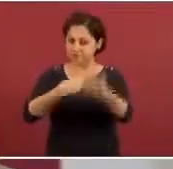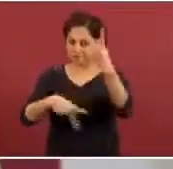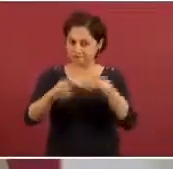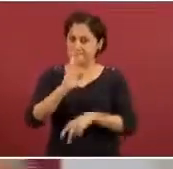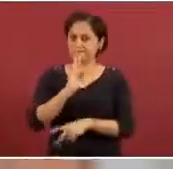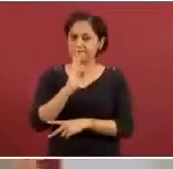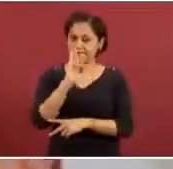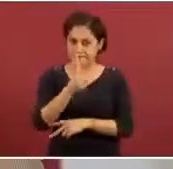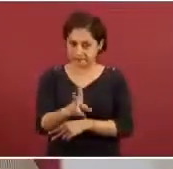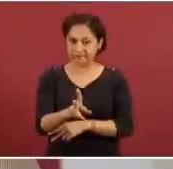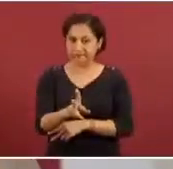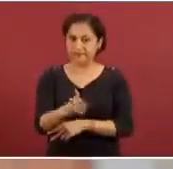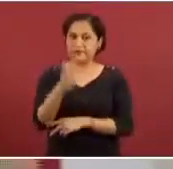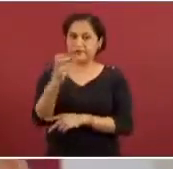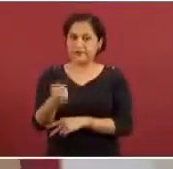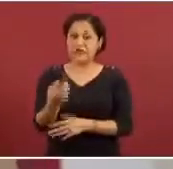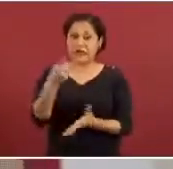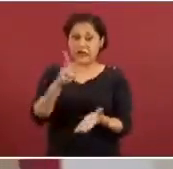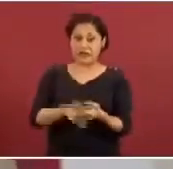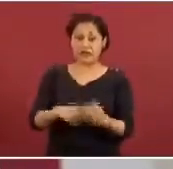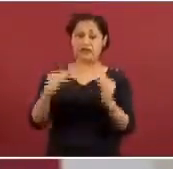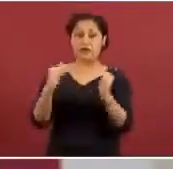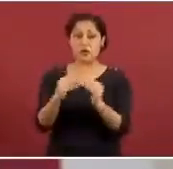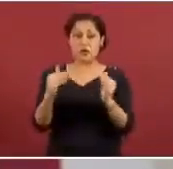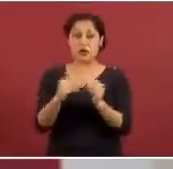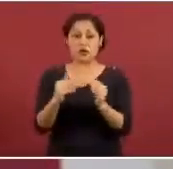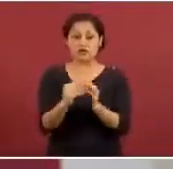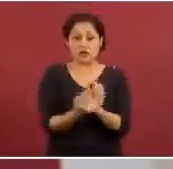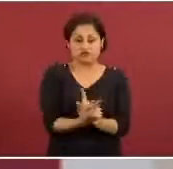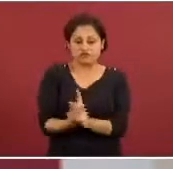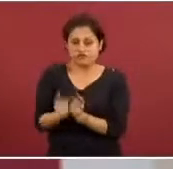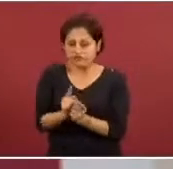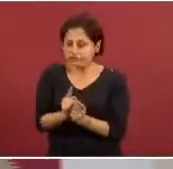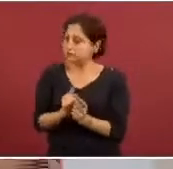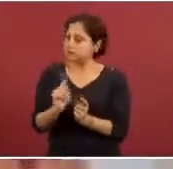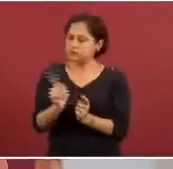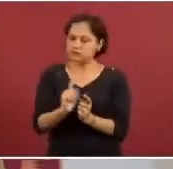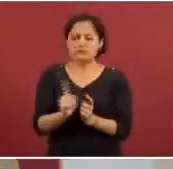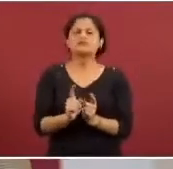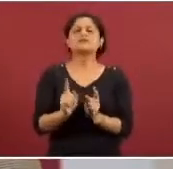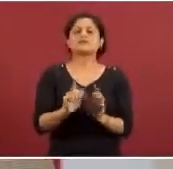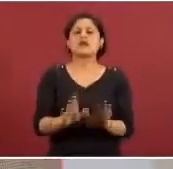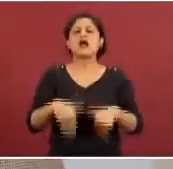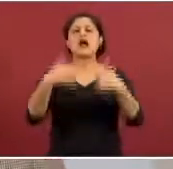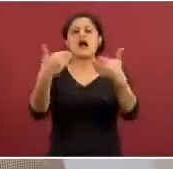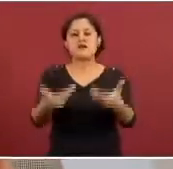distancia en casa, no salgamos al espacio público del 23 de marzo y hasta el